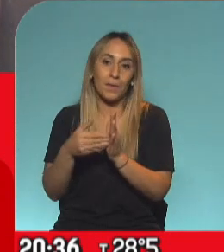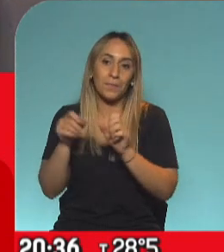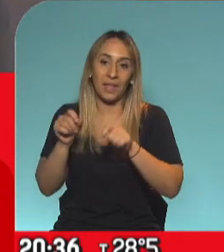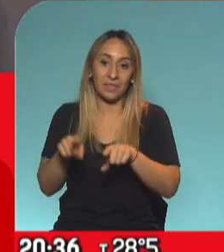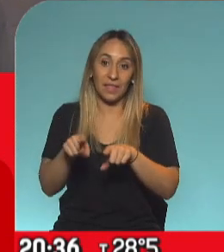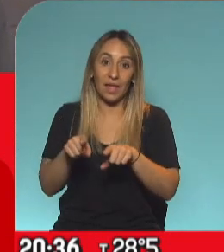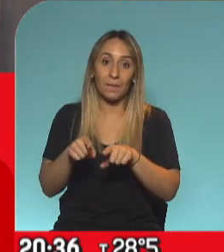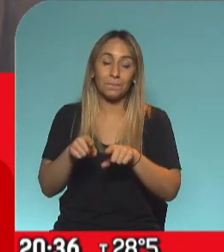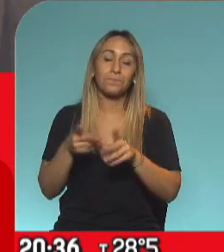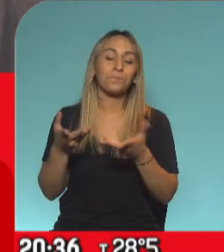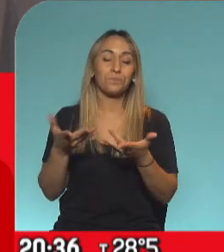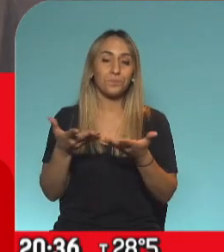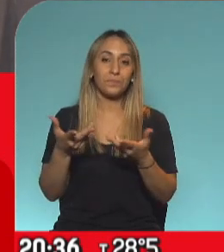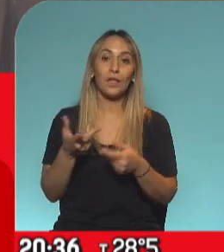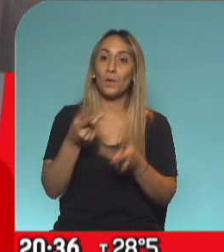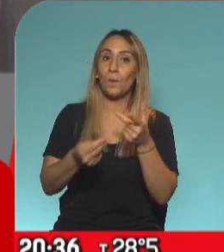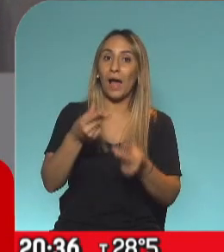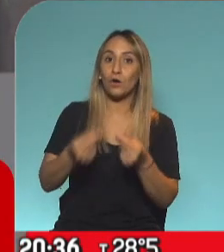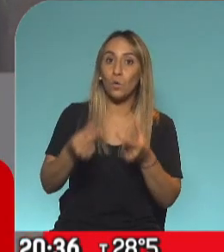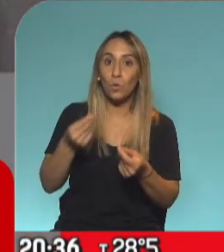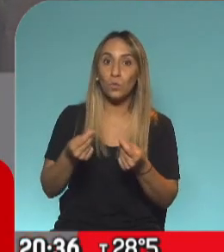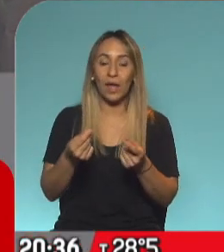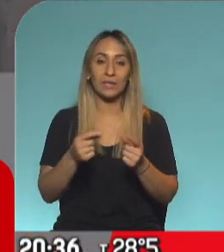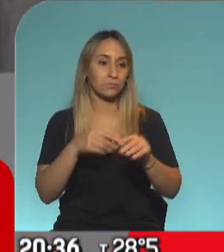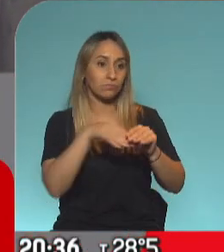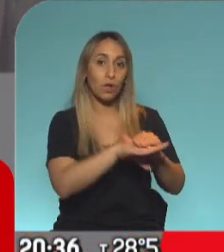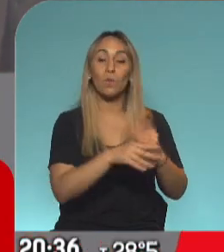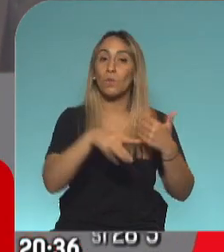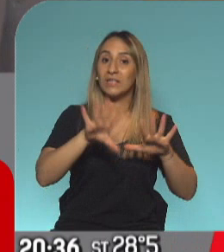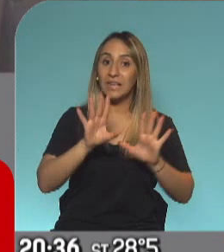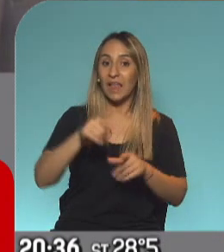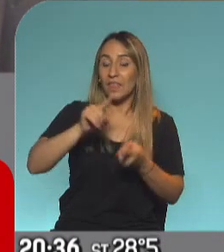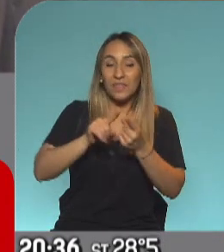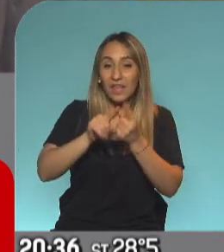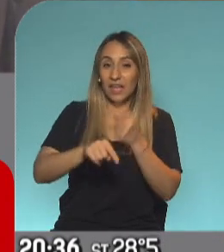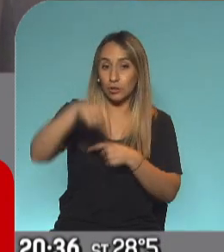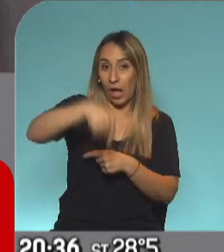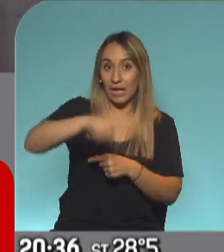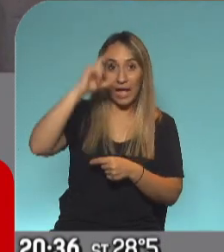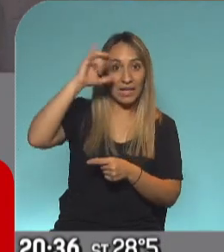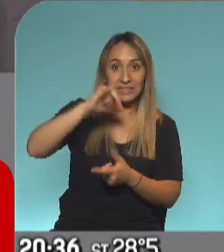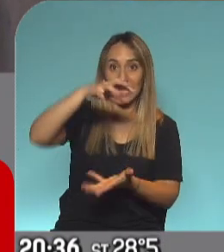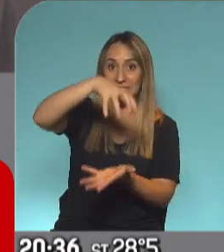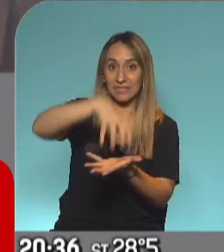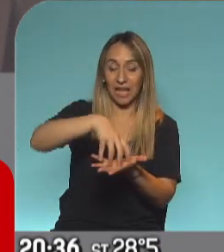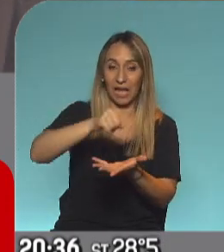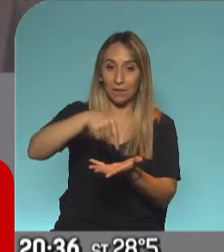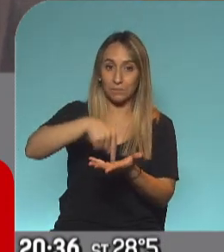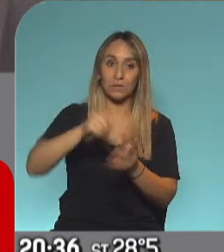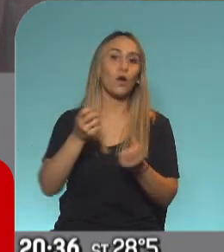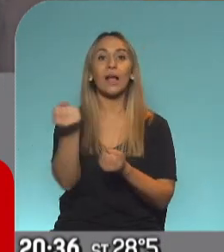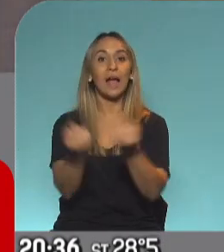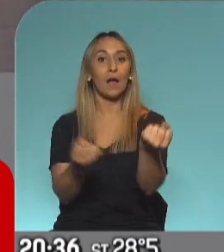de certificación de las vacunas. Y puede ser que salgan directamente del aeropuerto con camiones